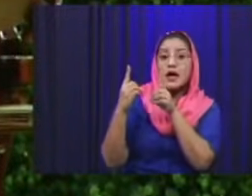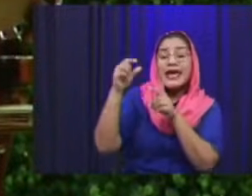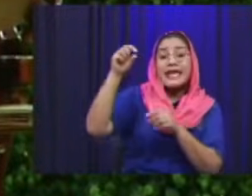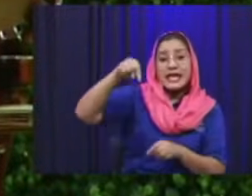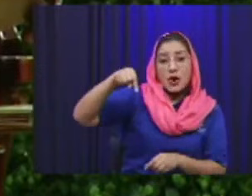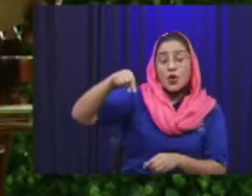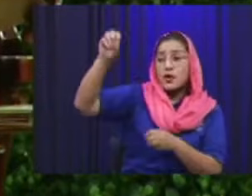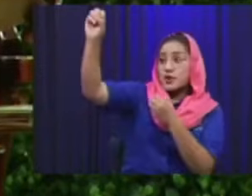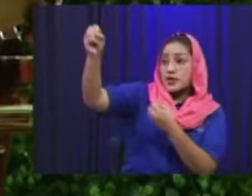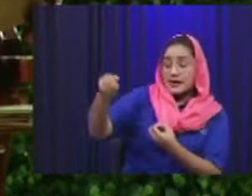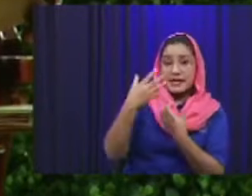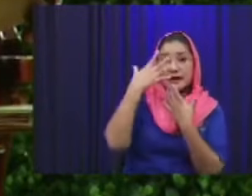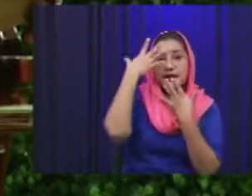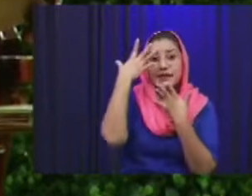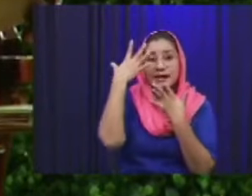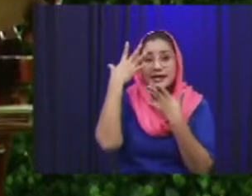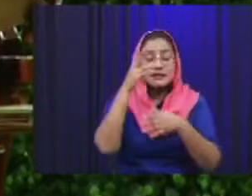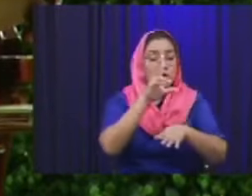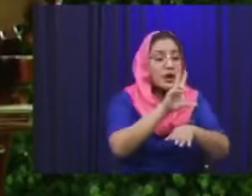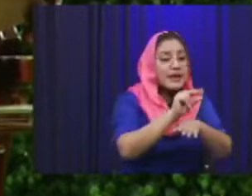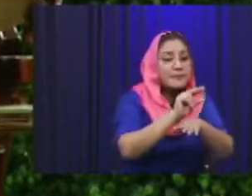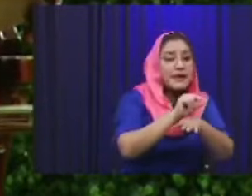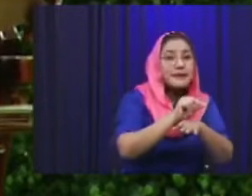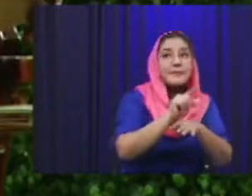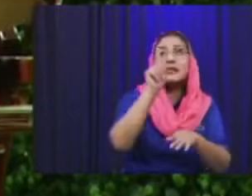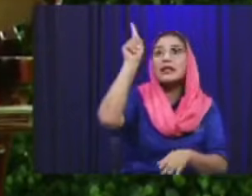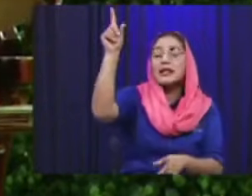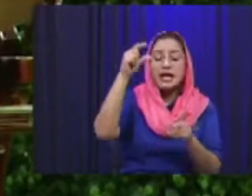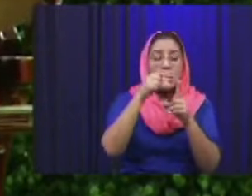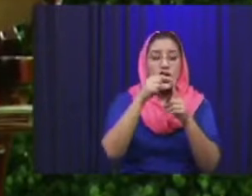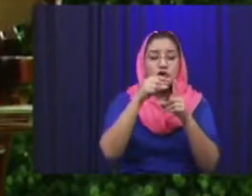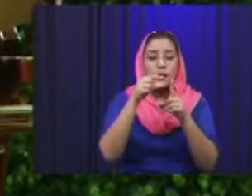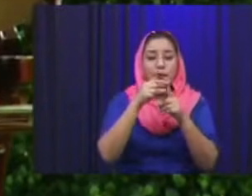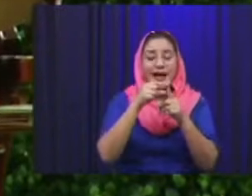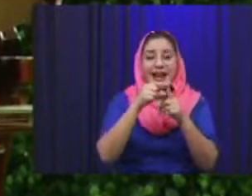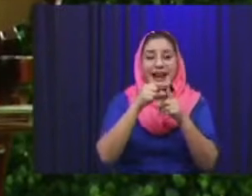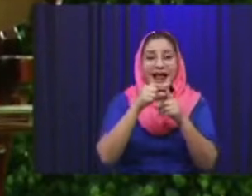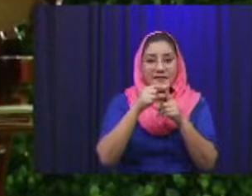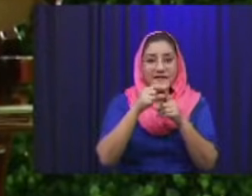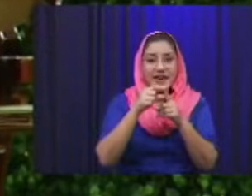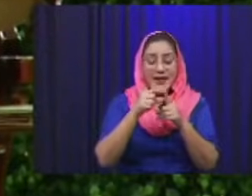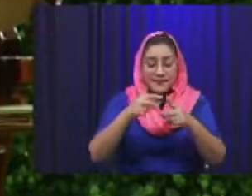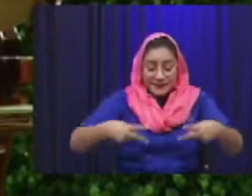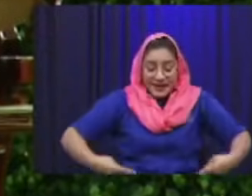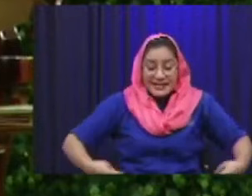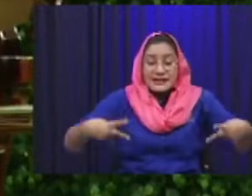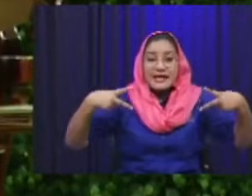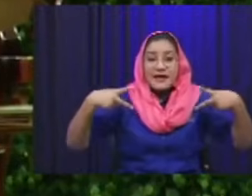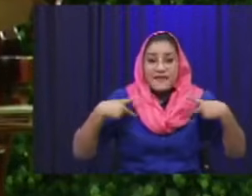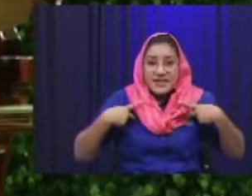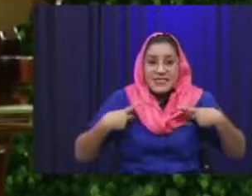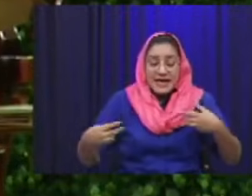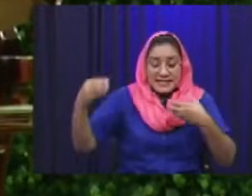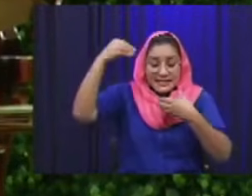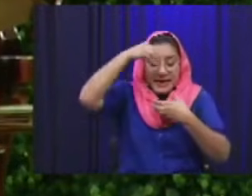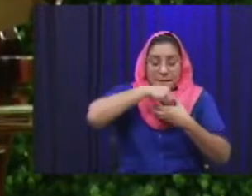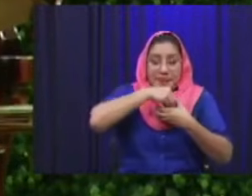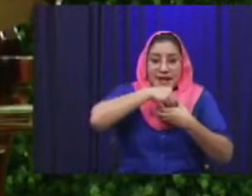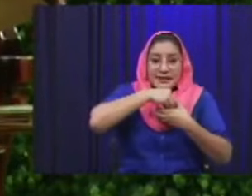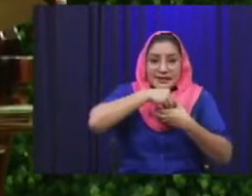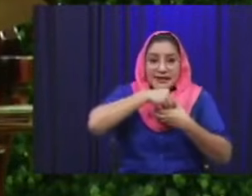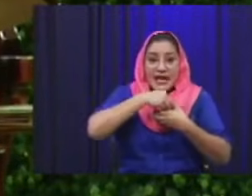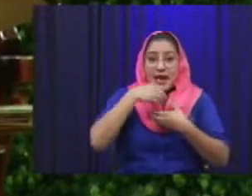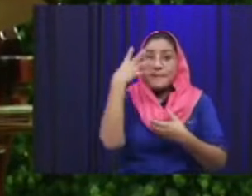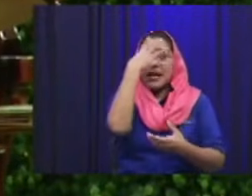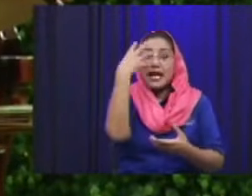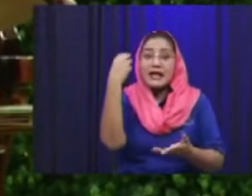revelación permite que el rema tú y yo venga y proceda del logo señor y de tu santo espíritu